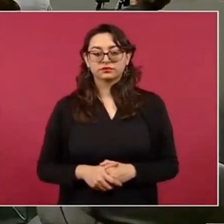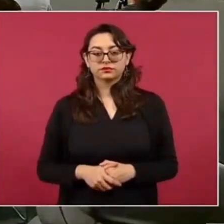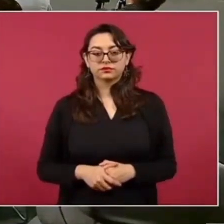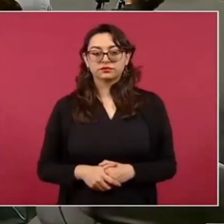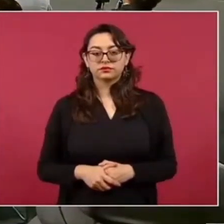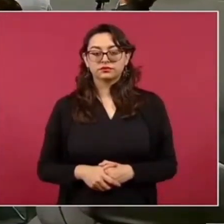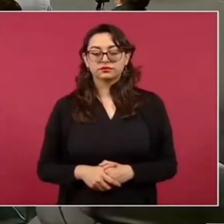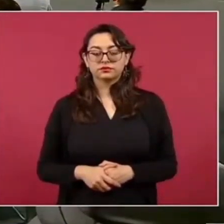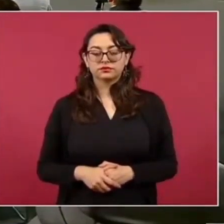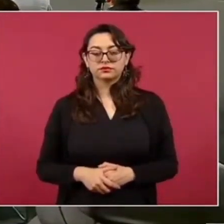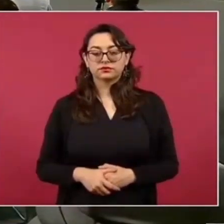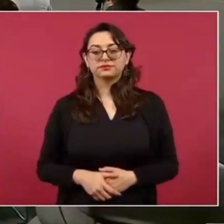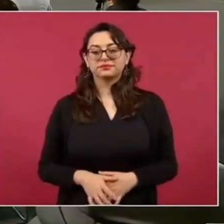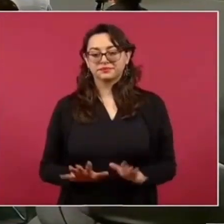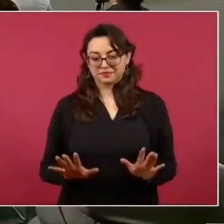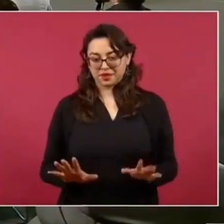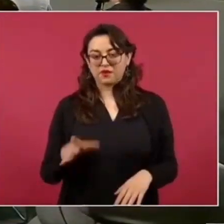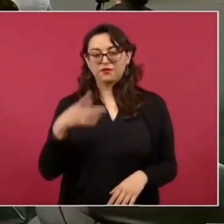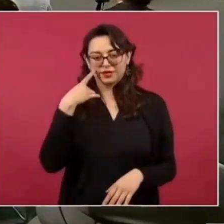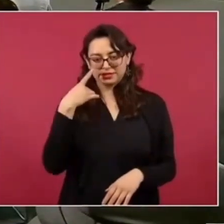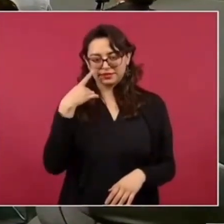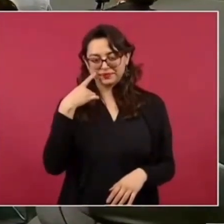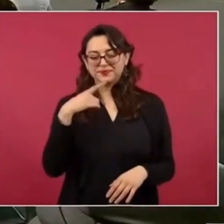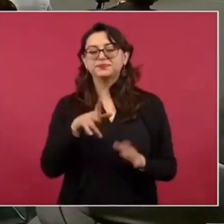dicen los del Reforma,